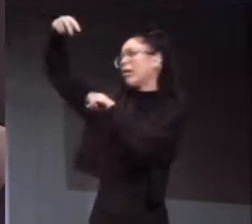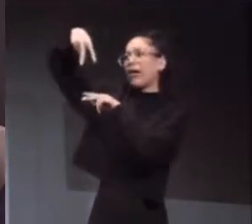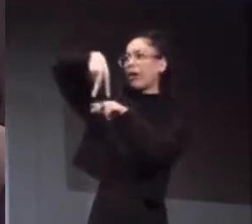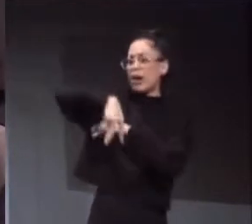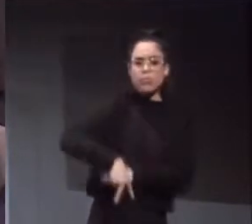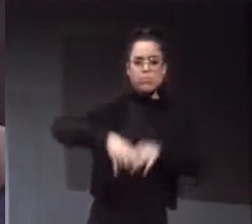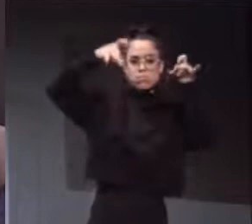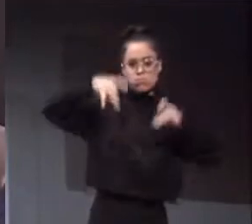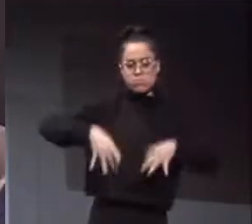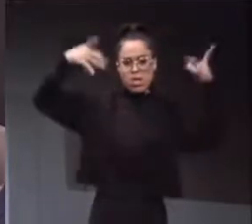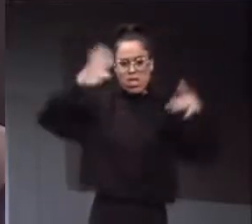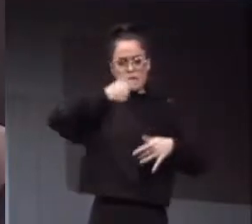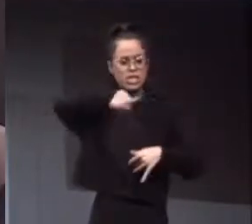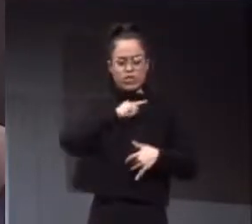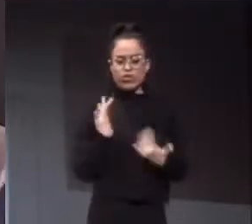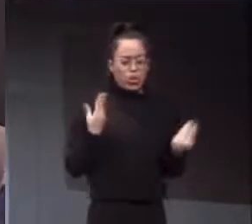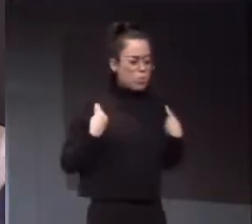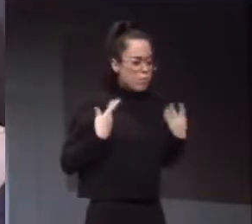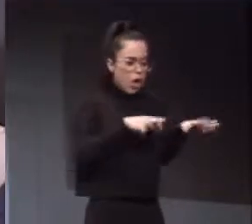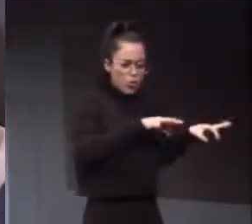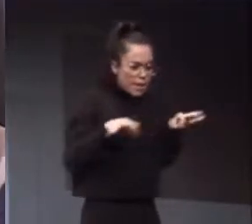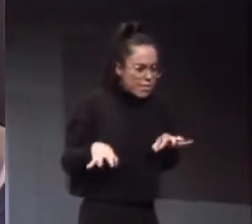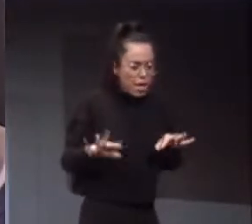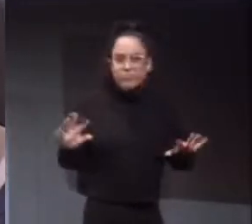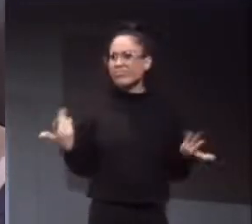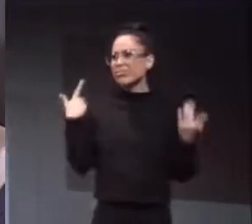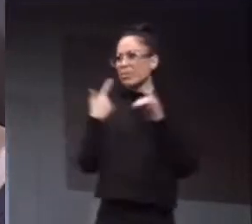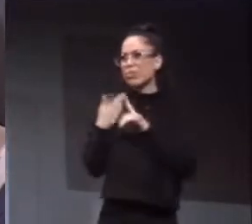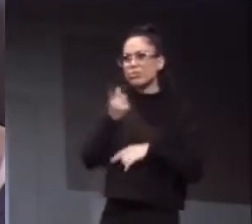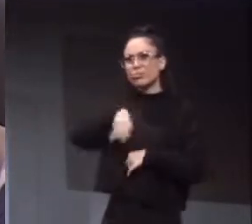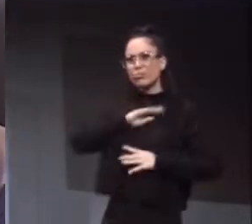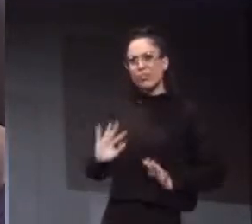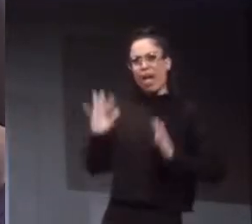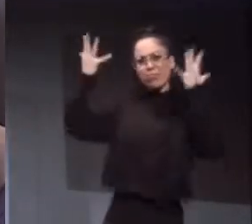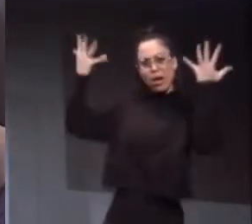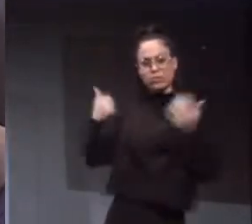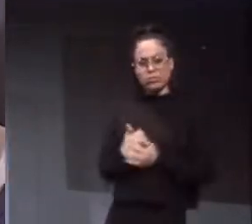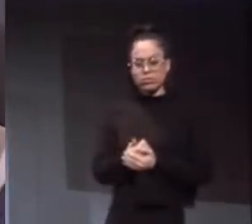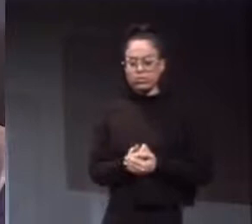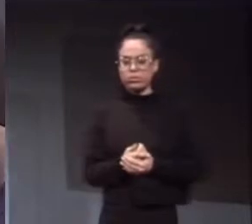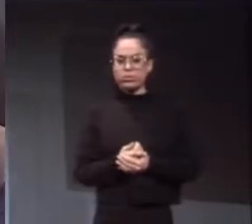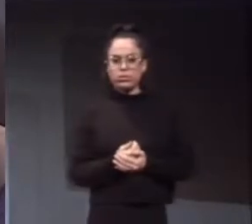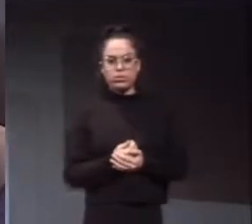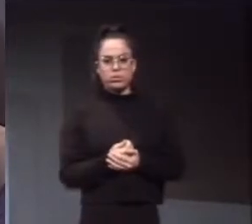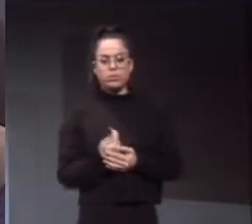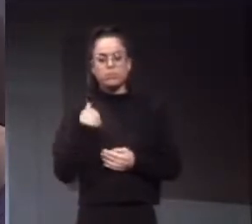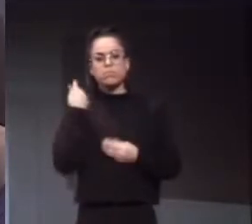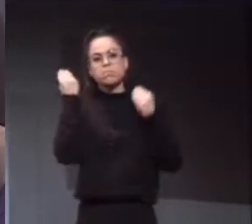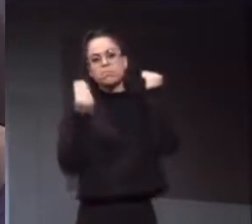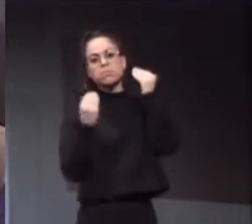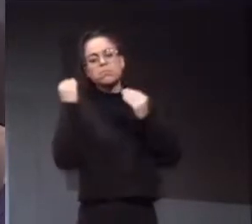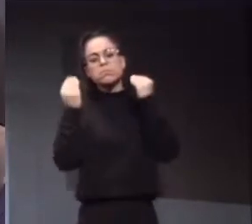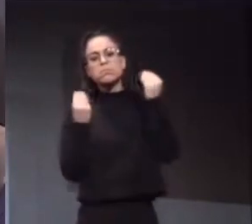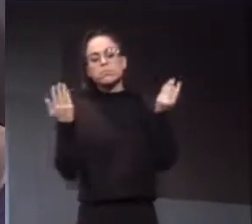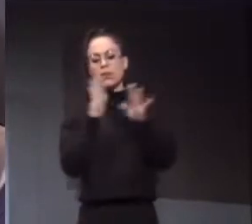fin nos organicen la vida que nos da que nos salven yo creo que nos salvamos en primera persona del plural